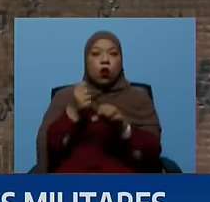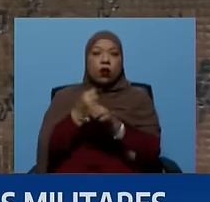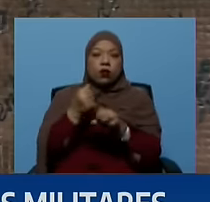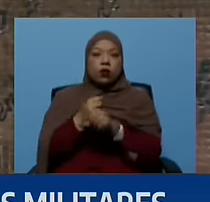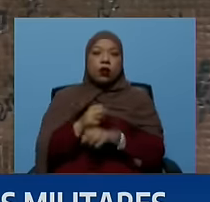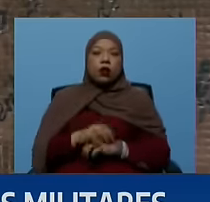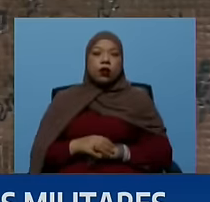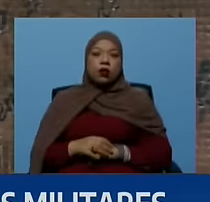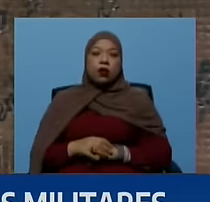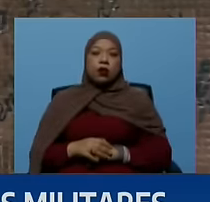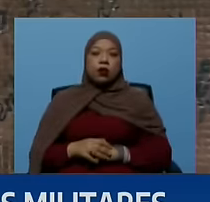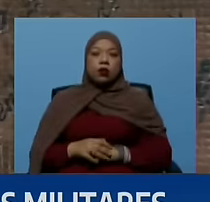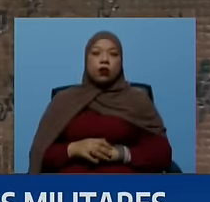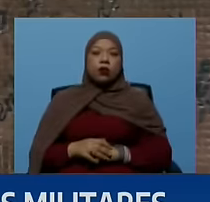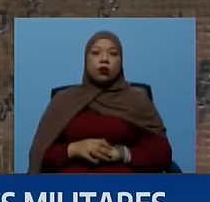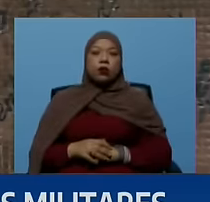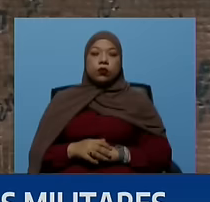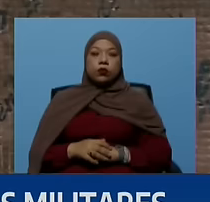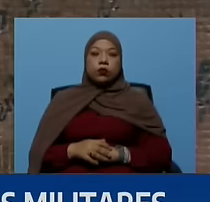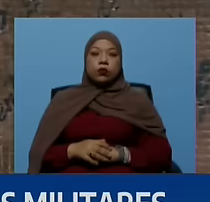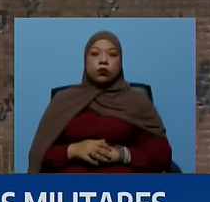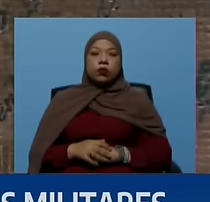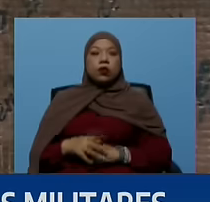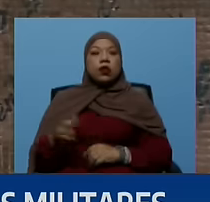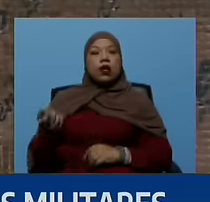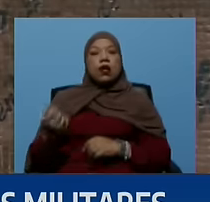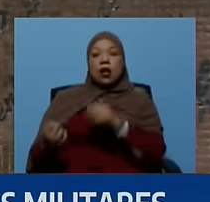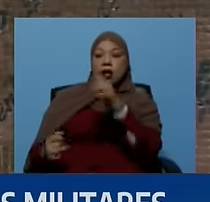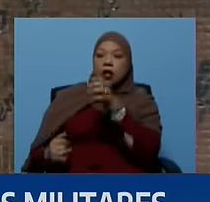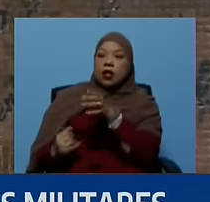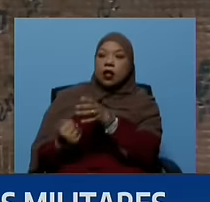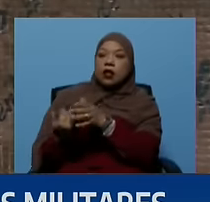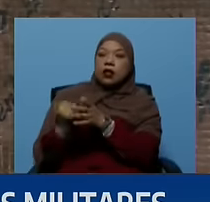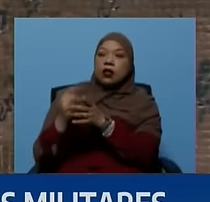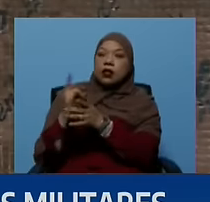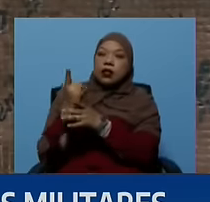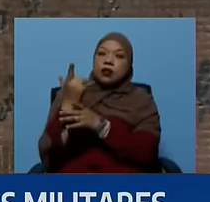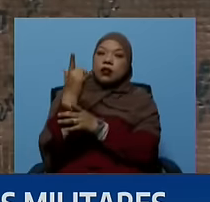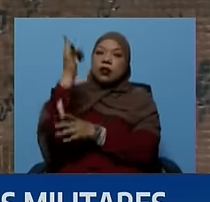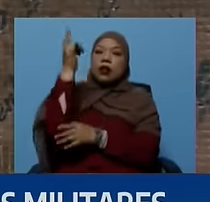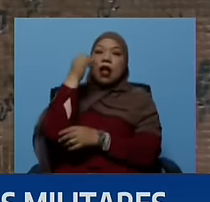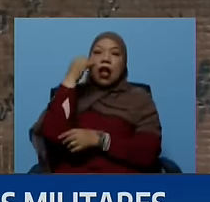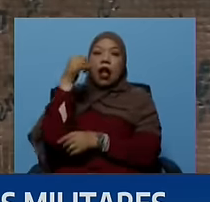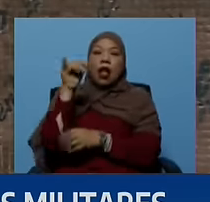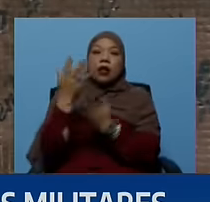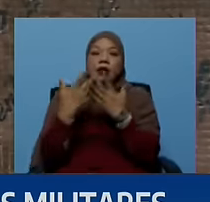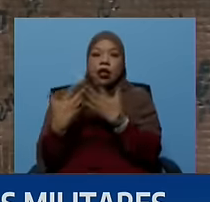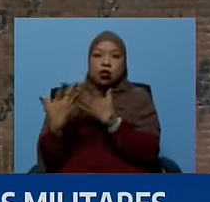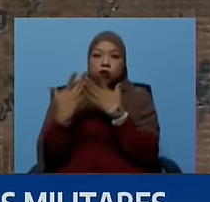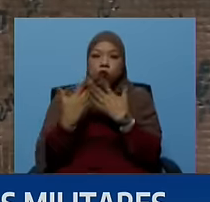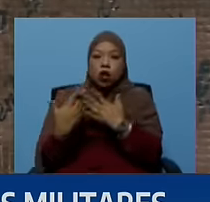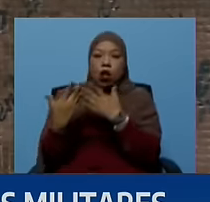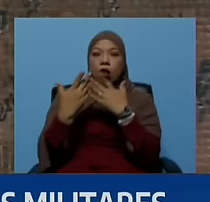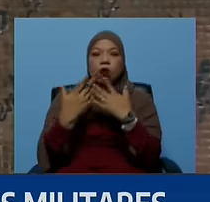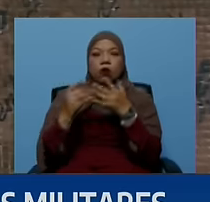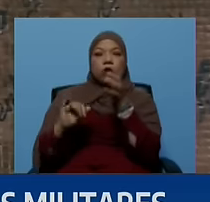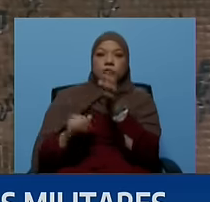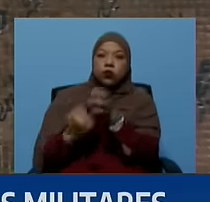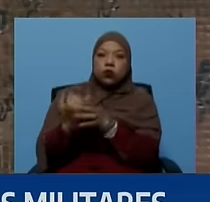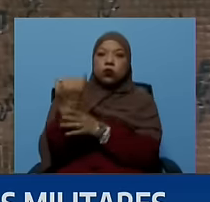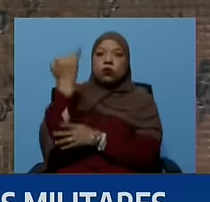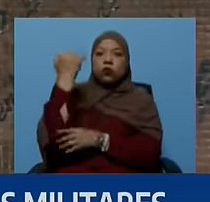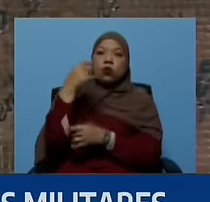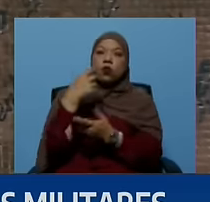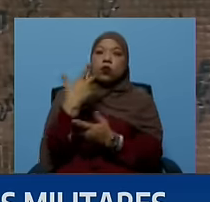libertadoras y construyó el árbol de las tres raíces que hay que estudiarlo un árbol con